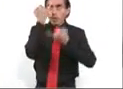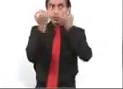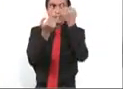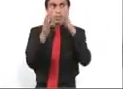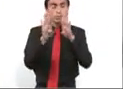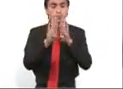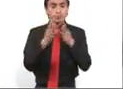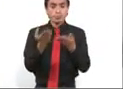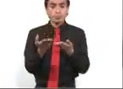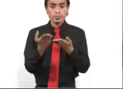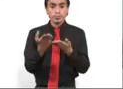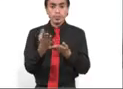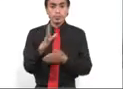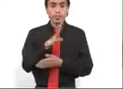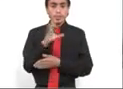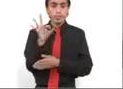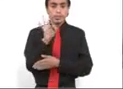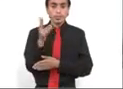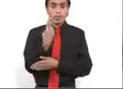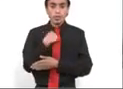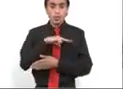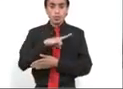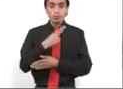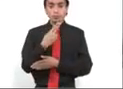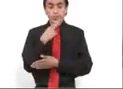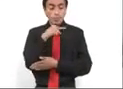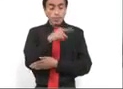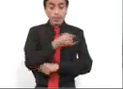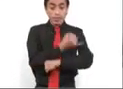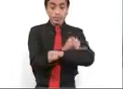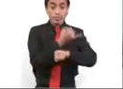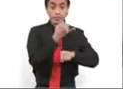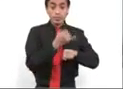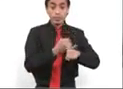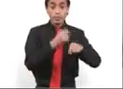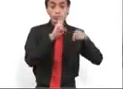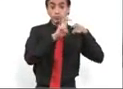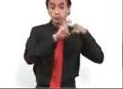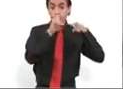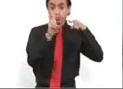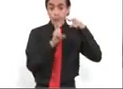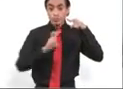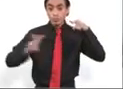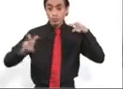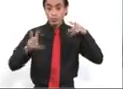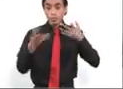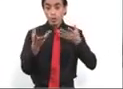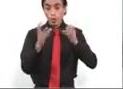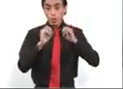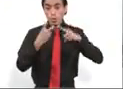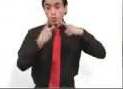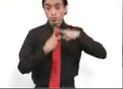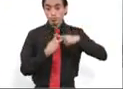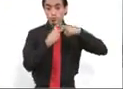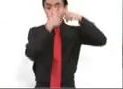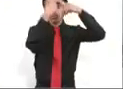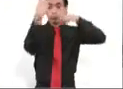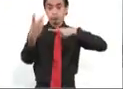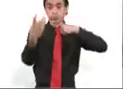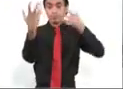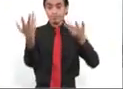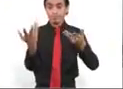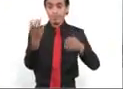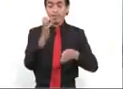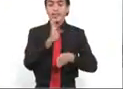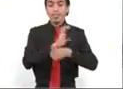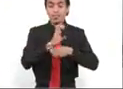volar por los aires en Iztapalapa o tener un trolebús elevado? Así que el día de hoy, que es